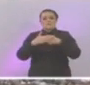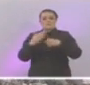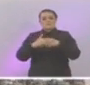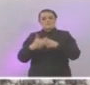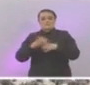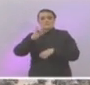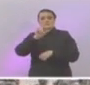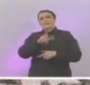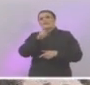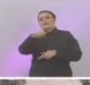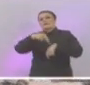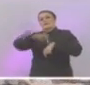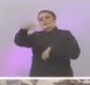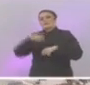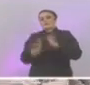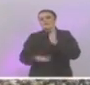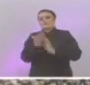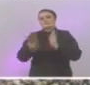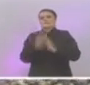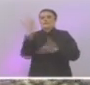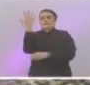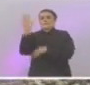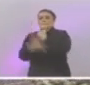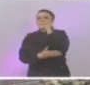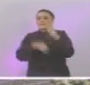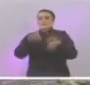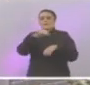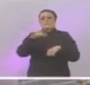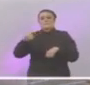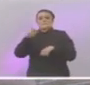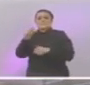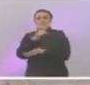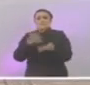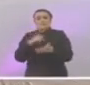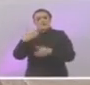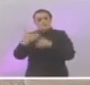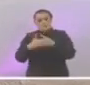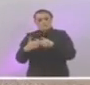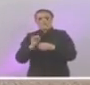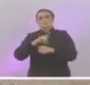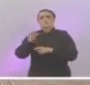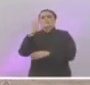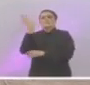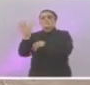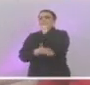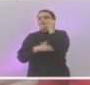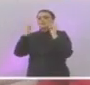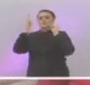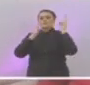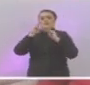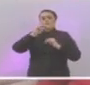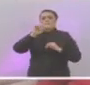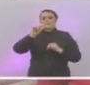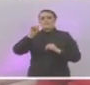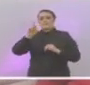fechas iniciará la construcción del Parque de Matehuala y está también en proceso el Parque Museo del Meteorito en